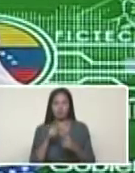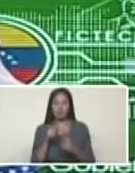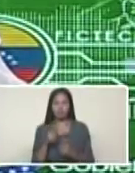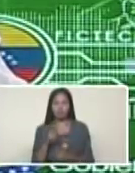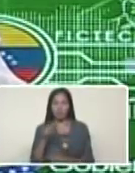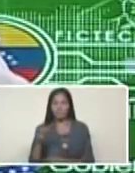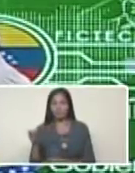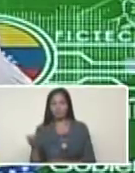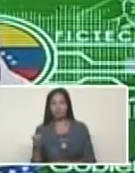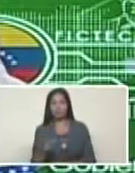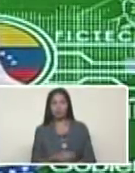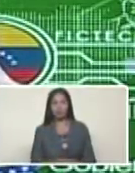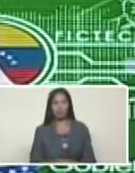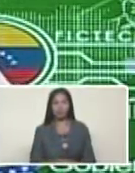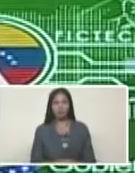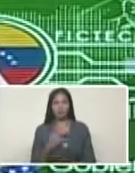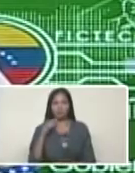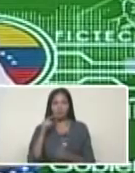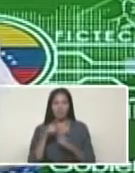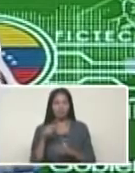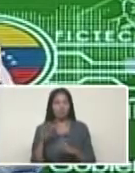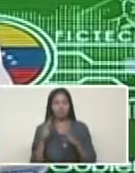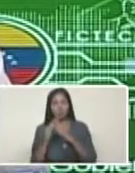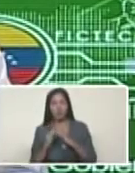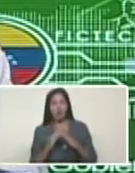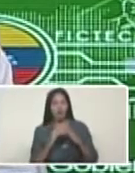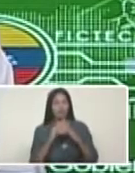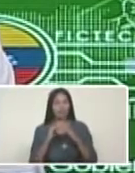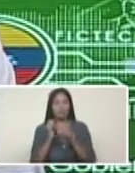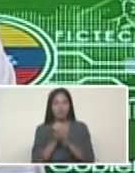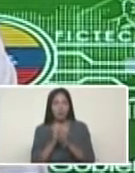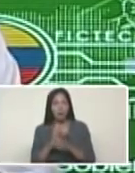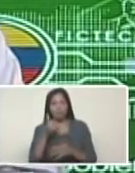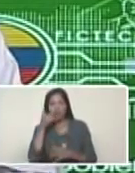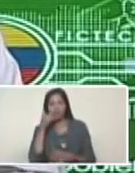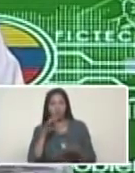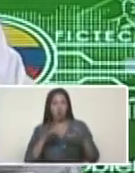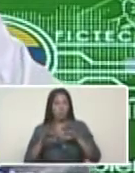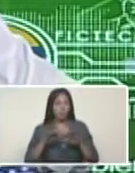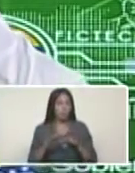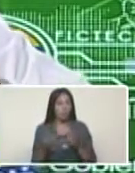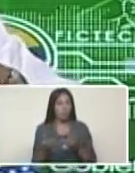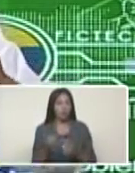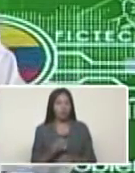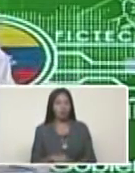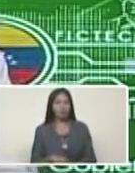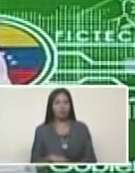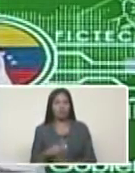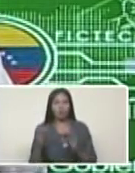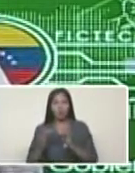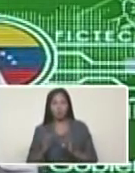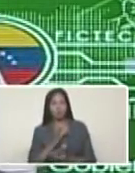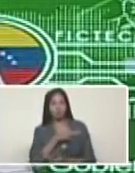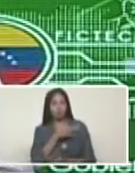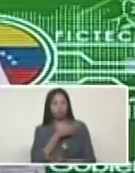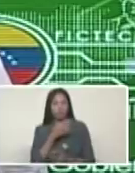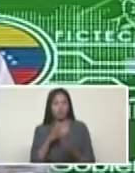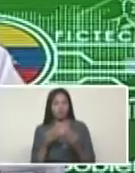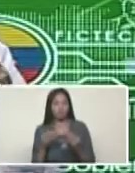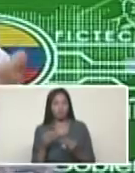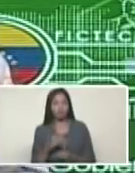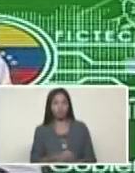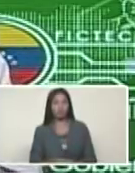gente, directo en su casa, en su trabajo, en su teléfono, en su computadora. Las redes sociales a través